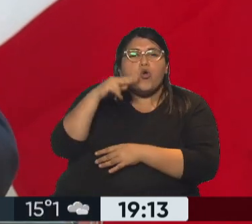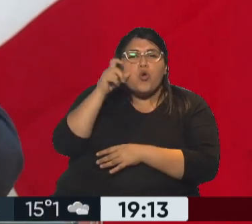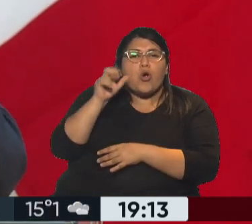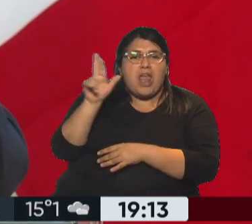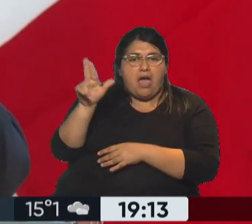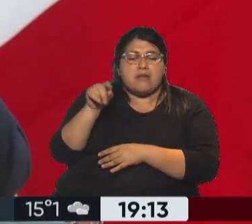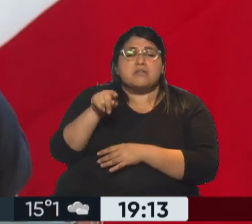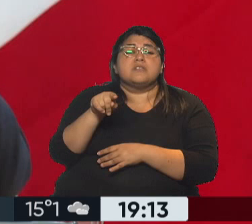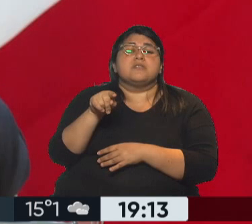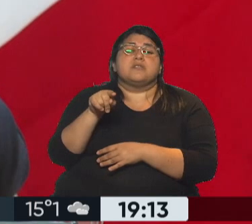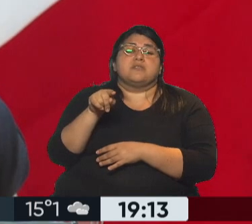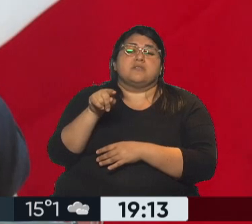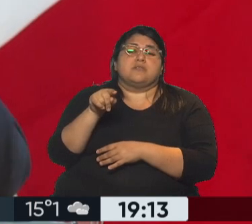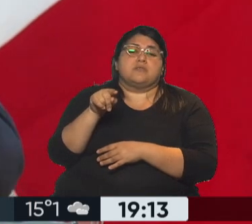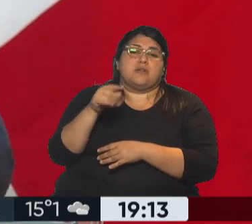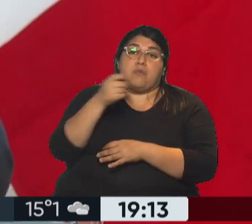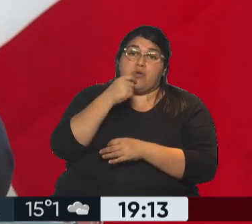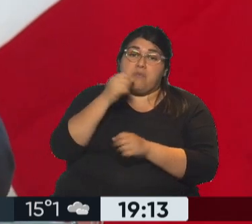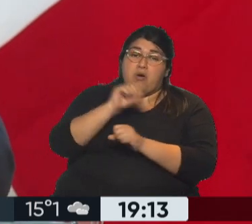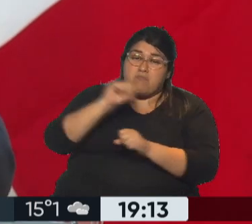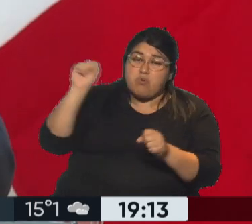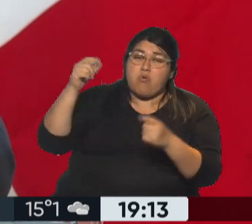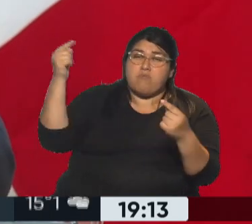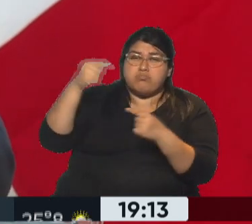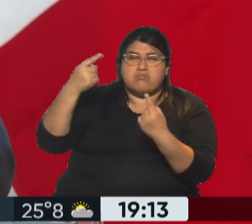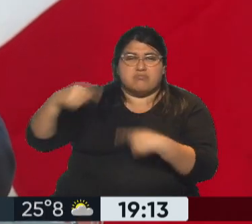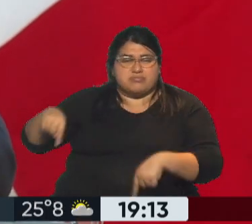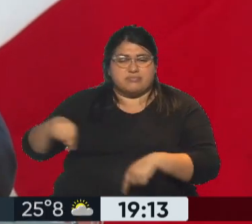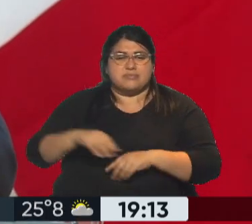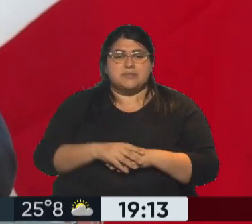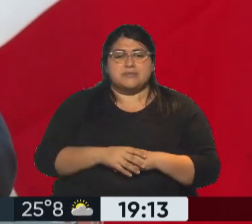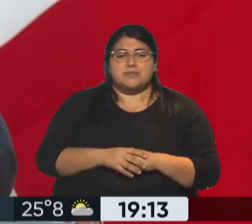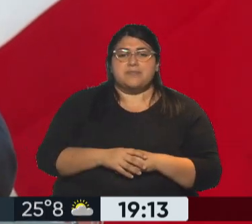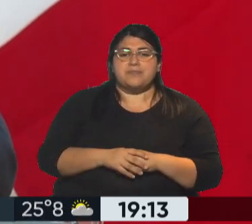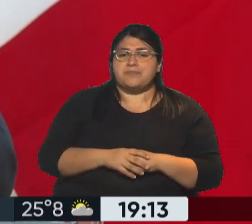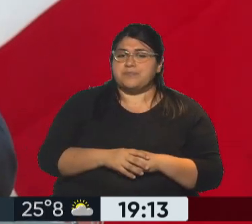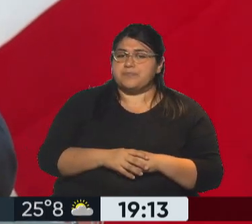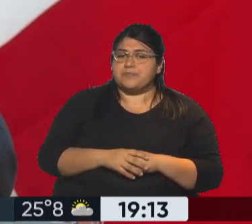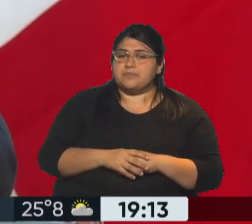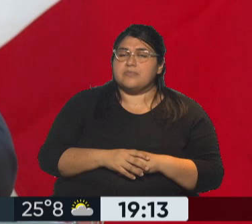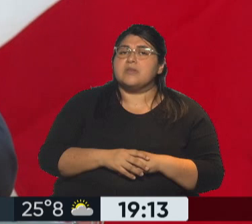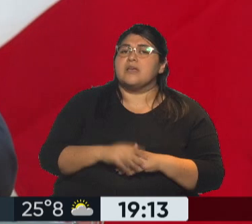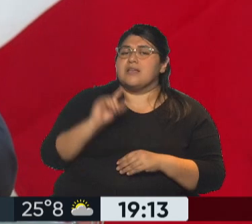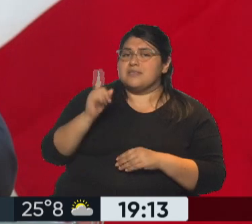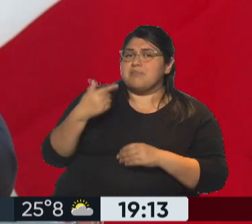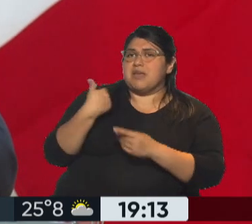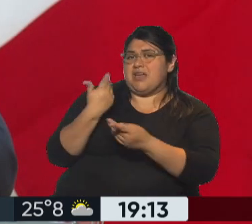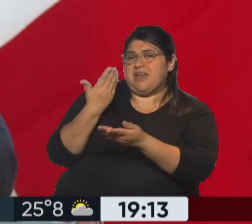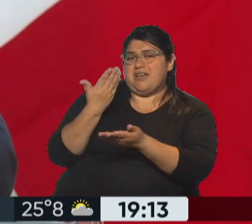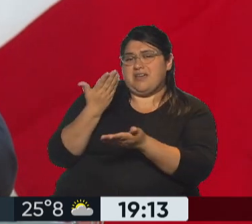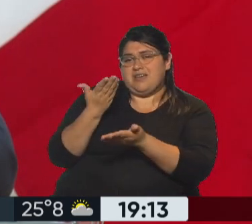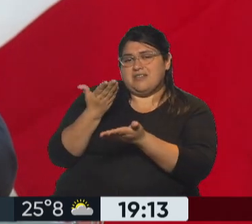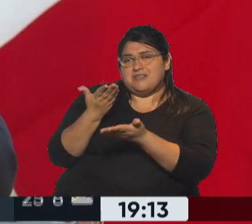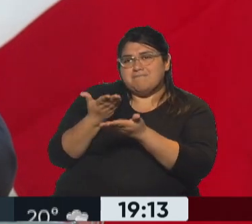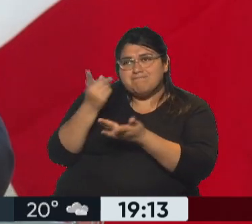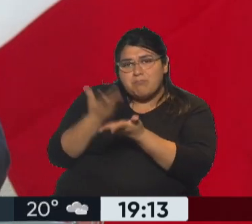posibilidad de que se bombardeen centrales energéticas nucleares. Le planteé la necesidad de que abordemos el tema con atención,